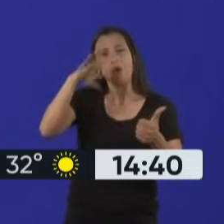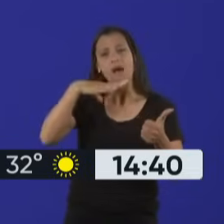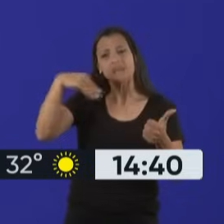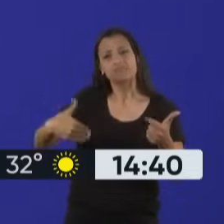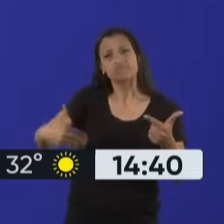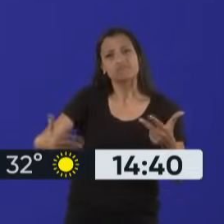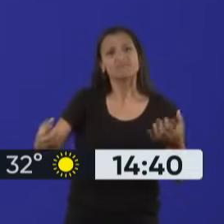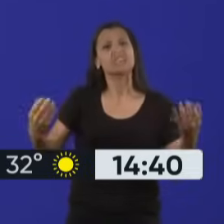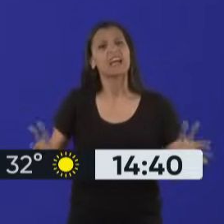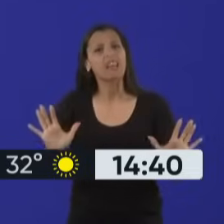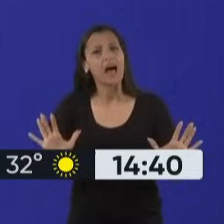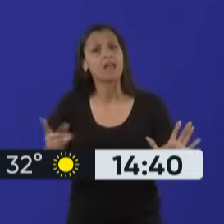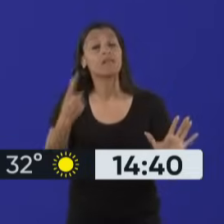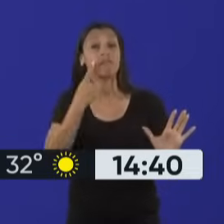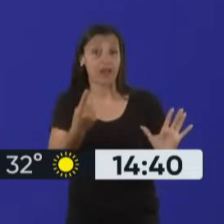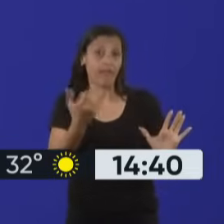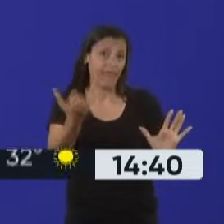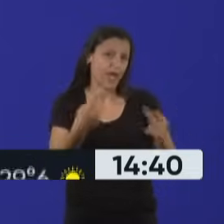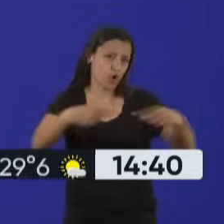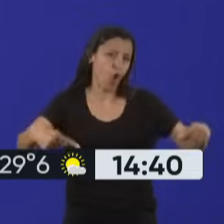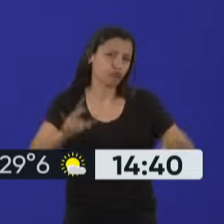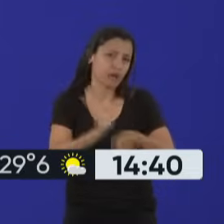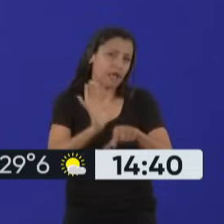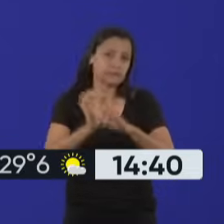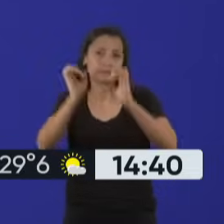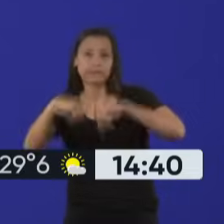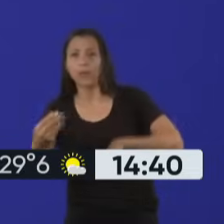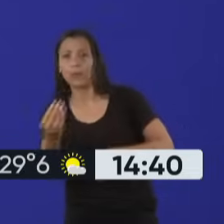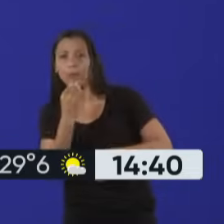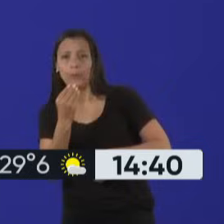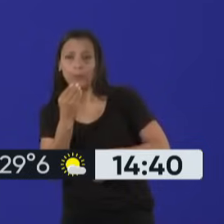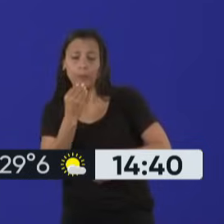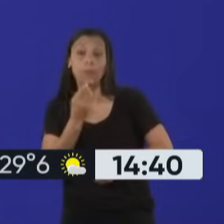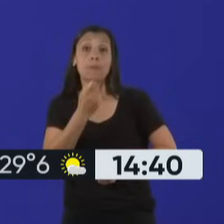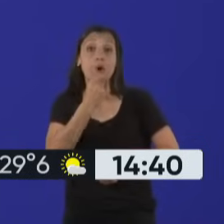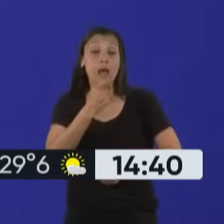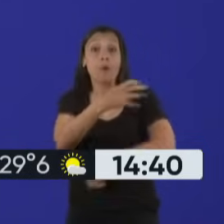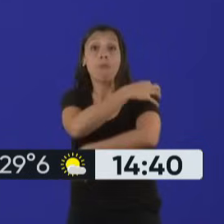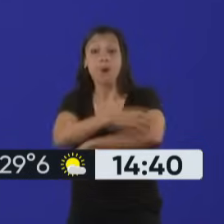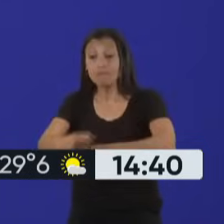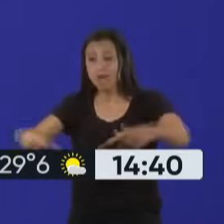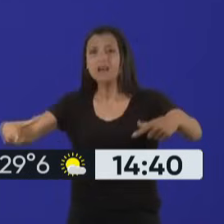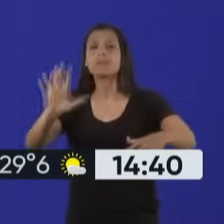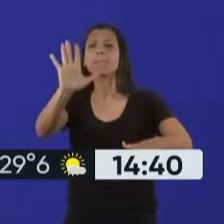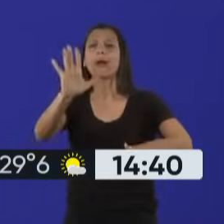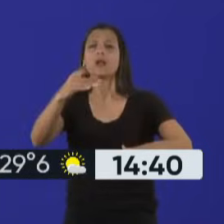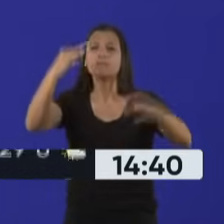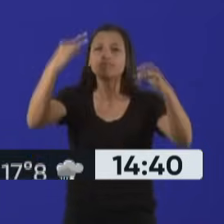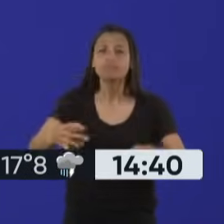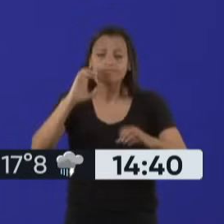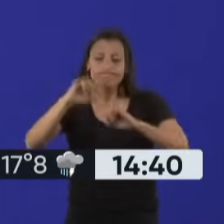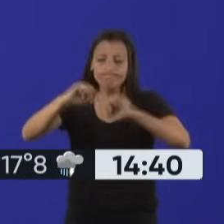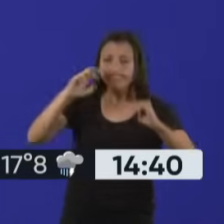digamos, las cosas que quedan escondidas detrás de un promedio cuando una variable es creciente, o, digamos, lo